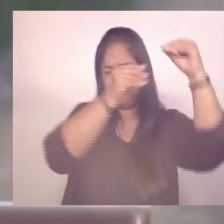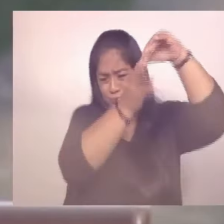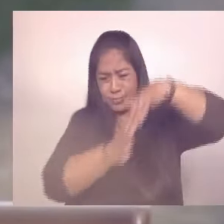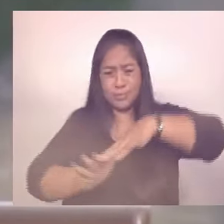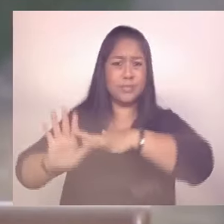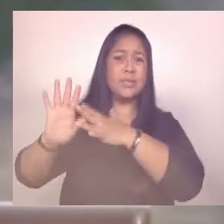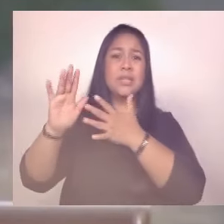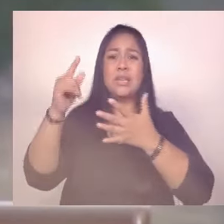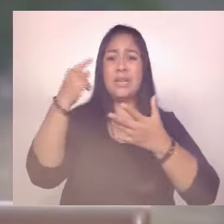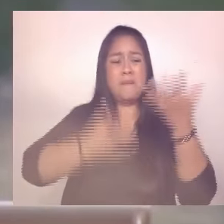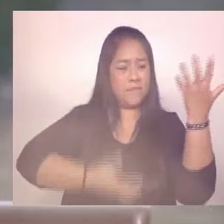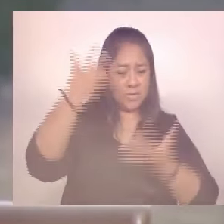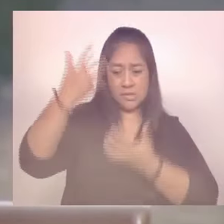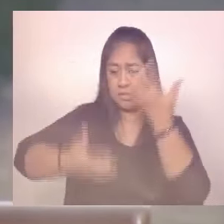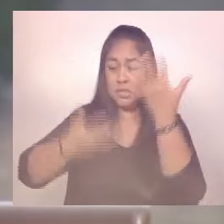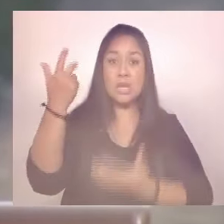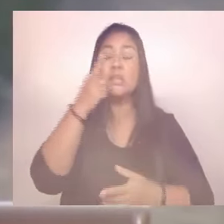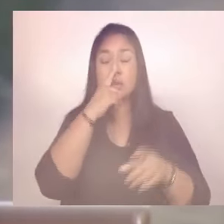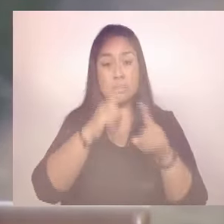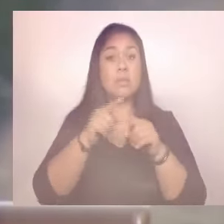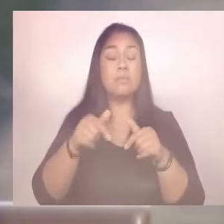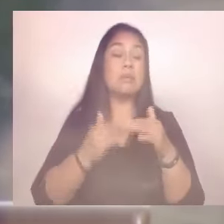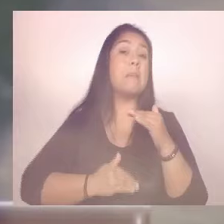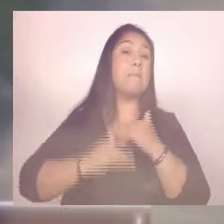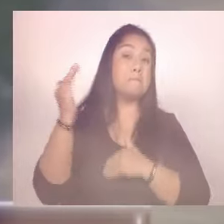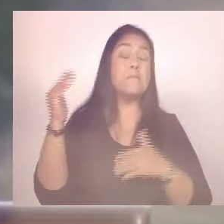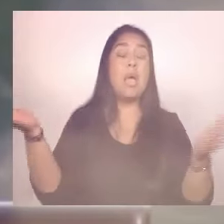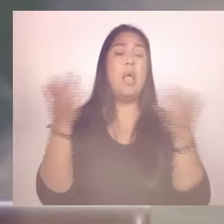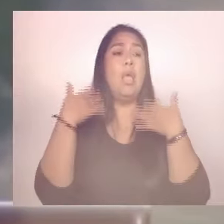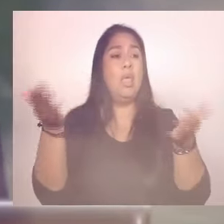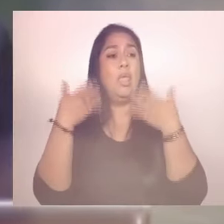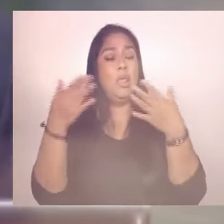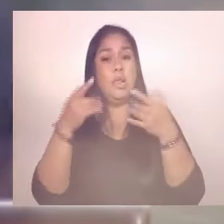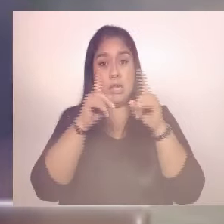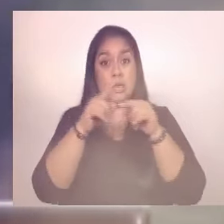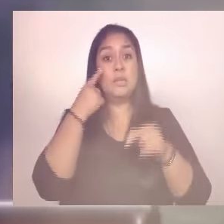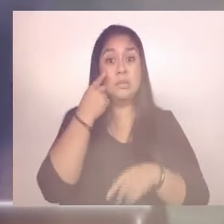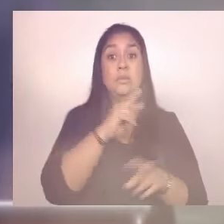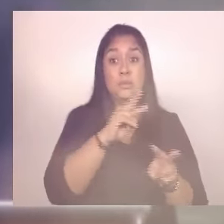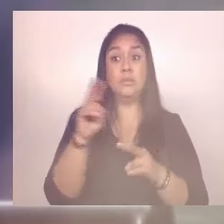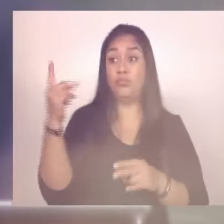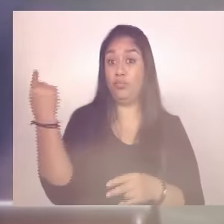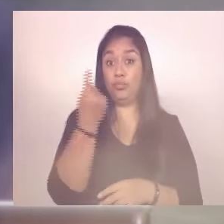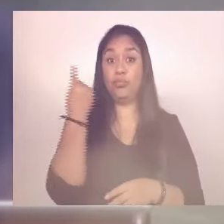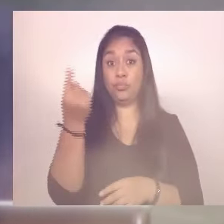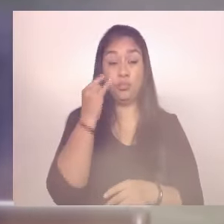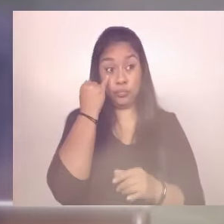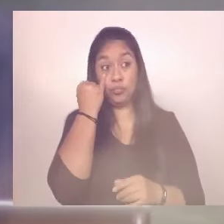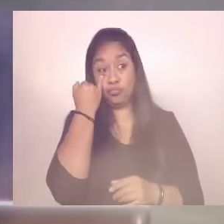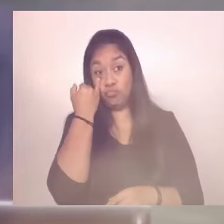inundaciones, deslizamientos, incendios y el incremento de temperaturas de las cuales hemos sido